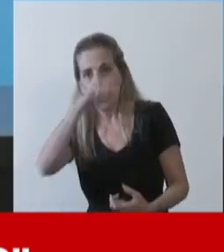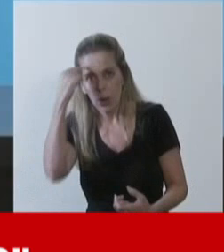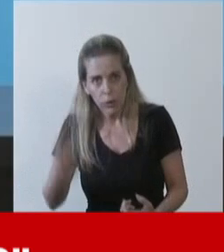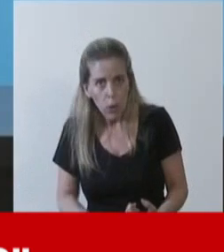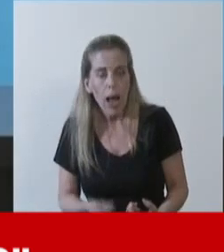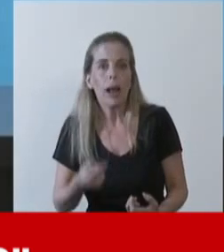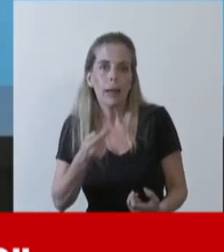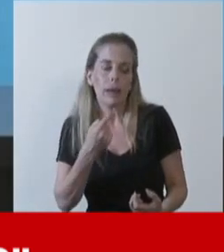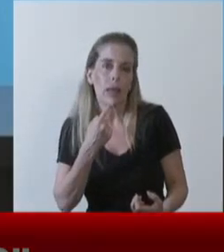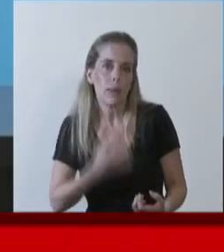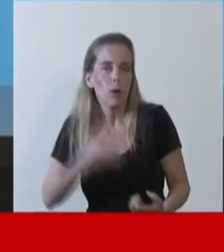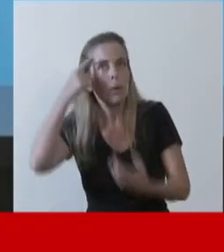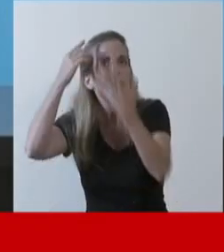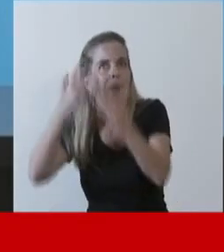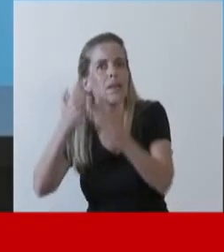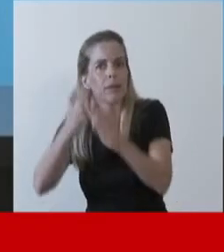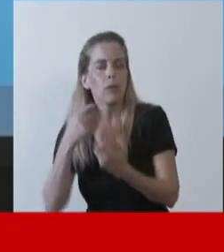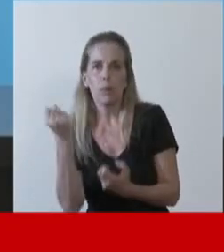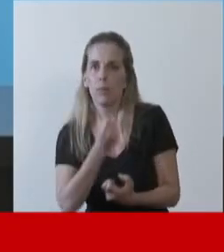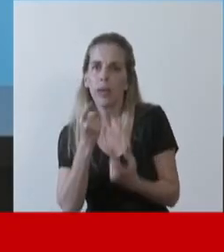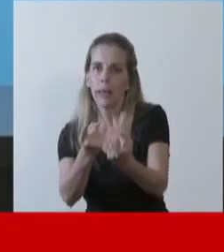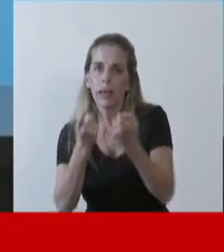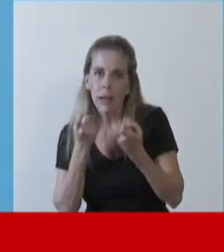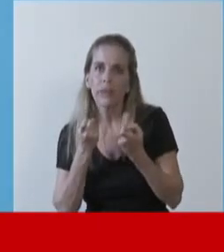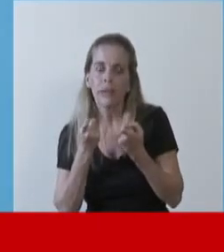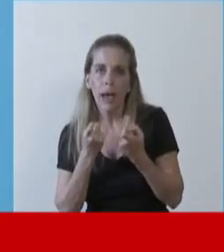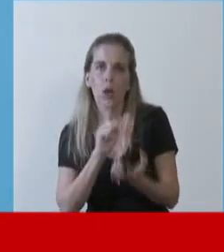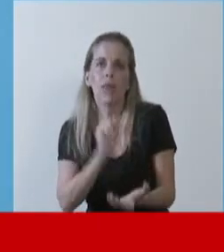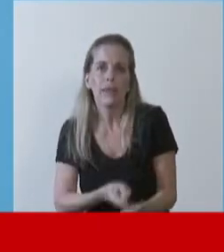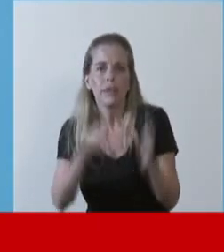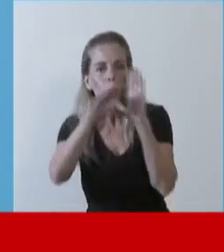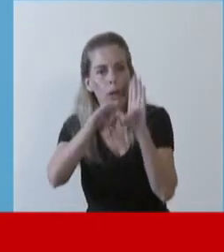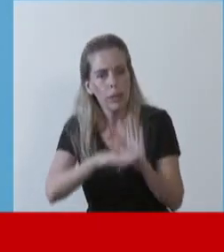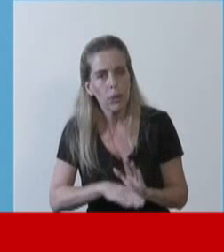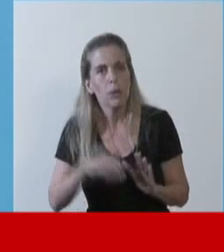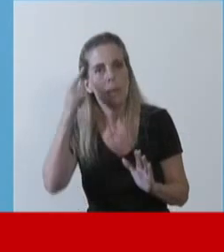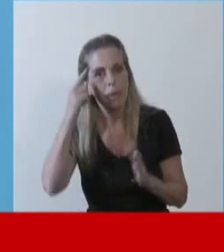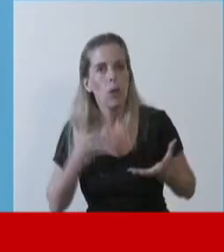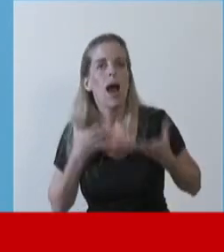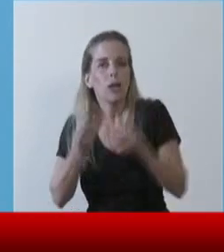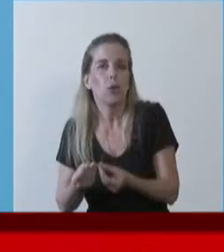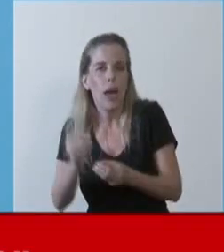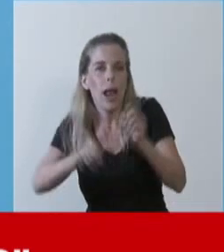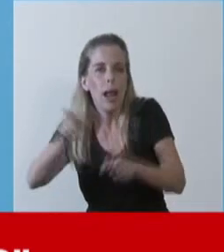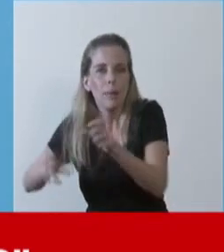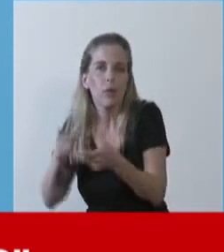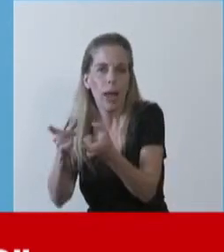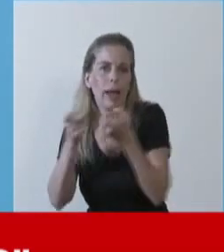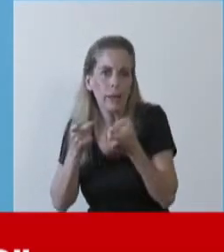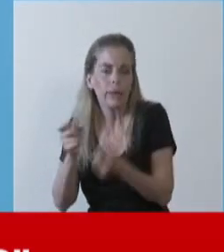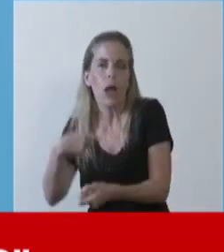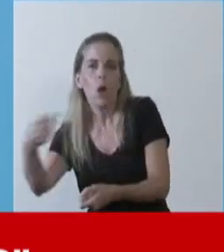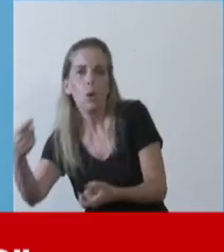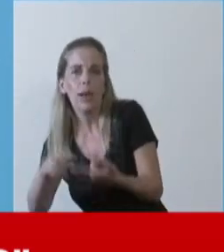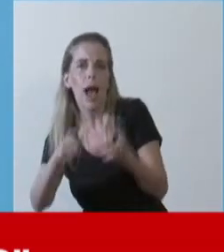el convencimiento de que es necesario tomar medidas para ayudar a quienes más están necesitando en